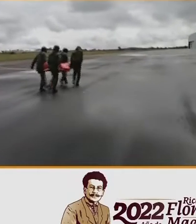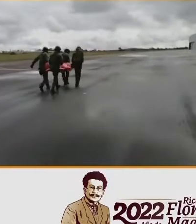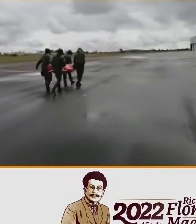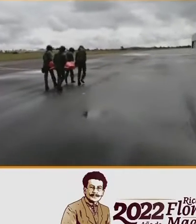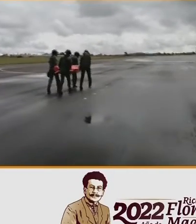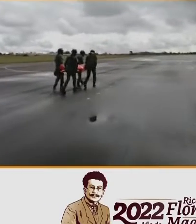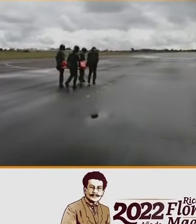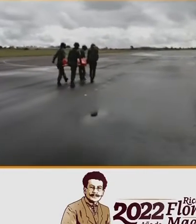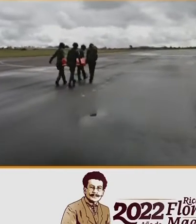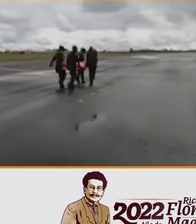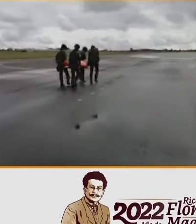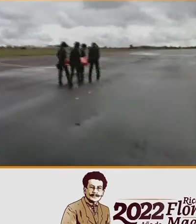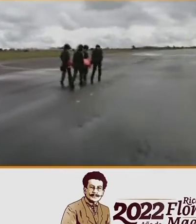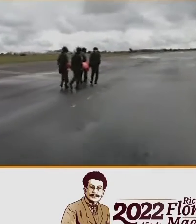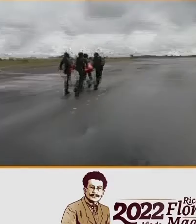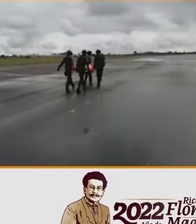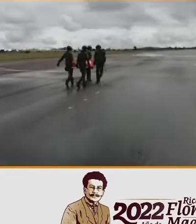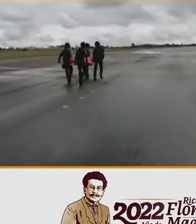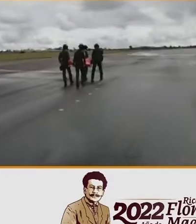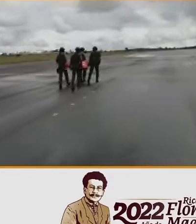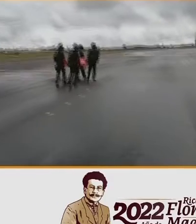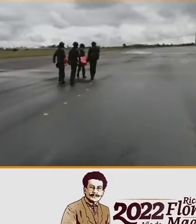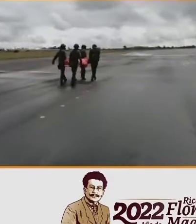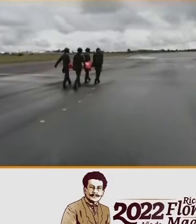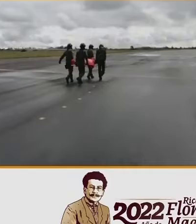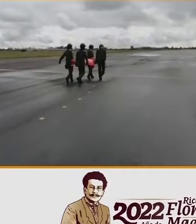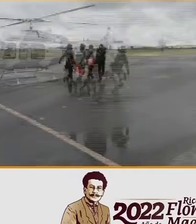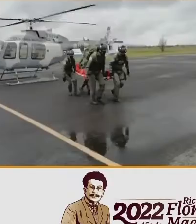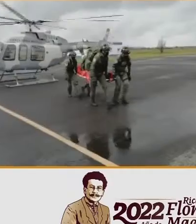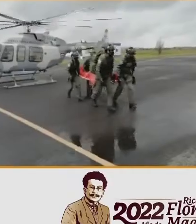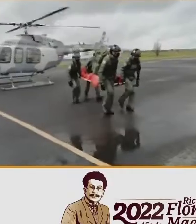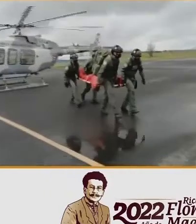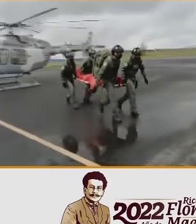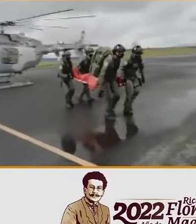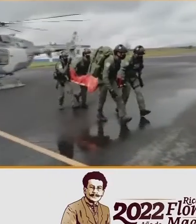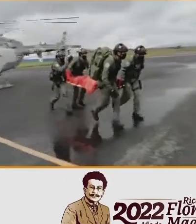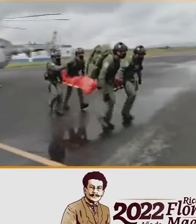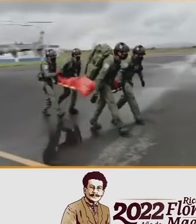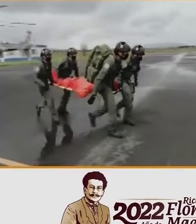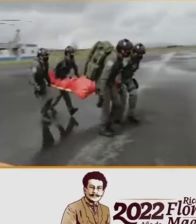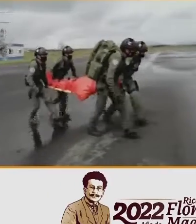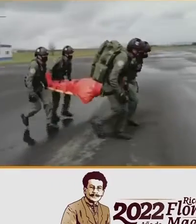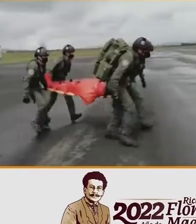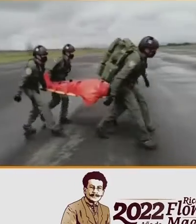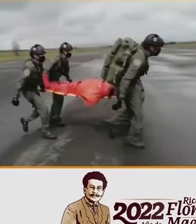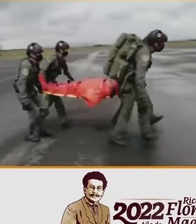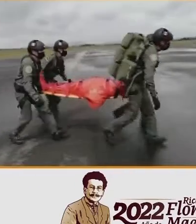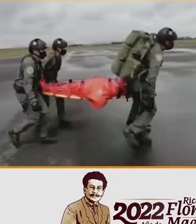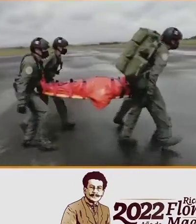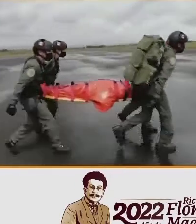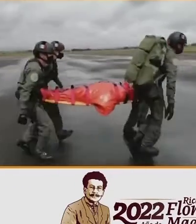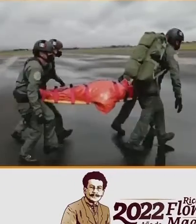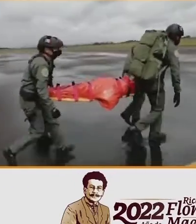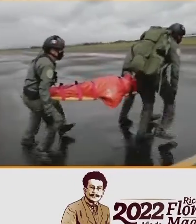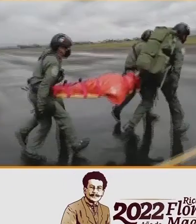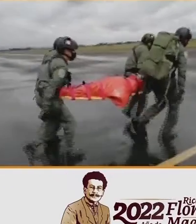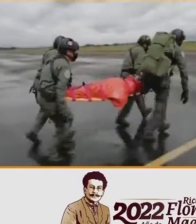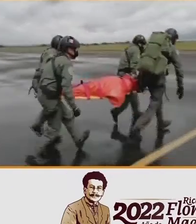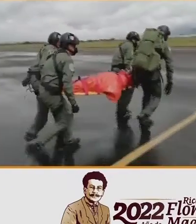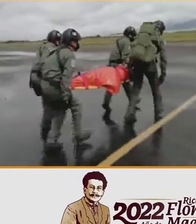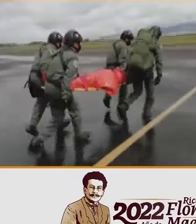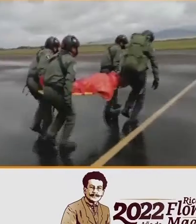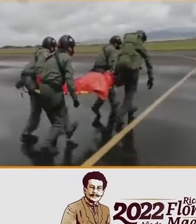en el Golfo de México y por parte de la Secretaría de la Defensa, un centro de coordinación nacional, 4 centros y